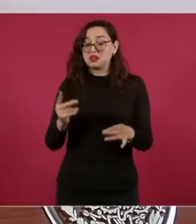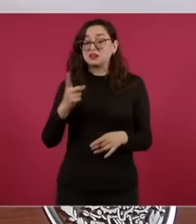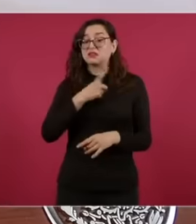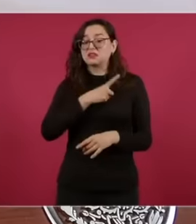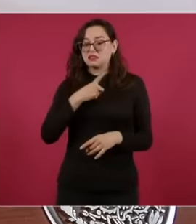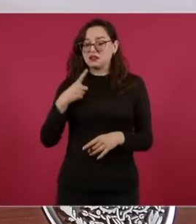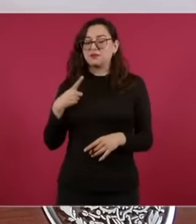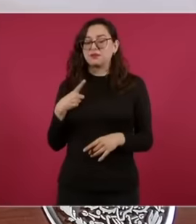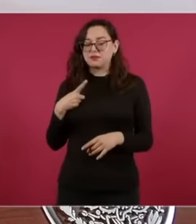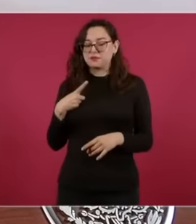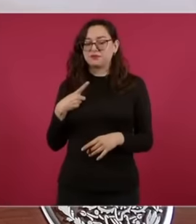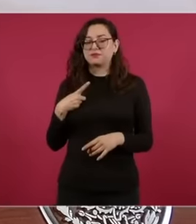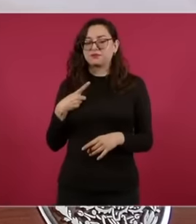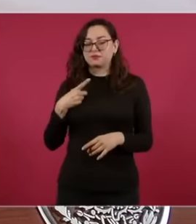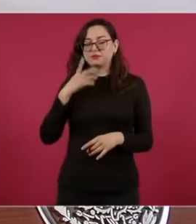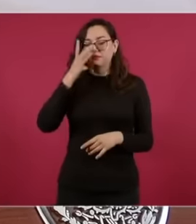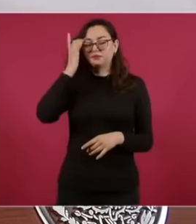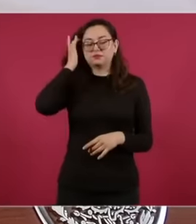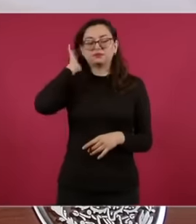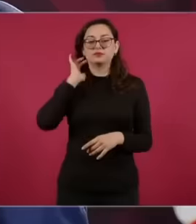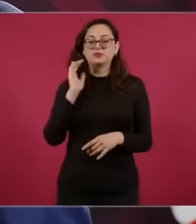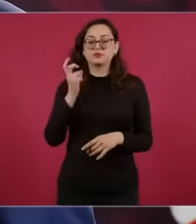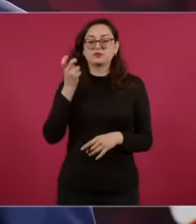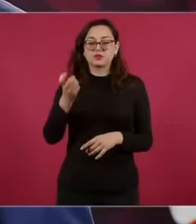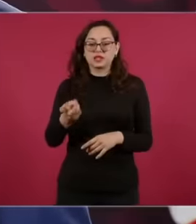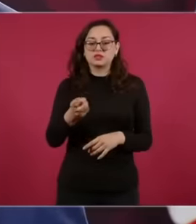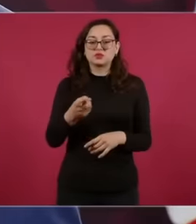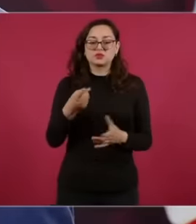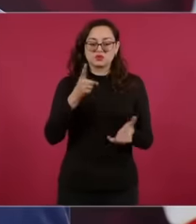Y esto tiene que ver con venganzas.